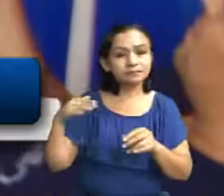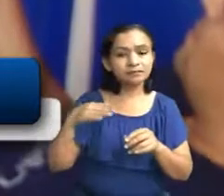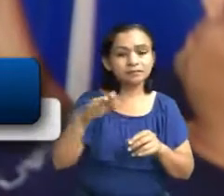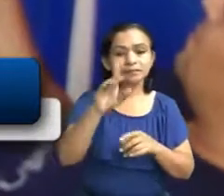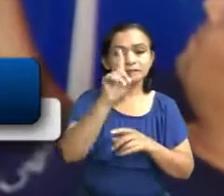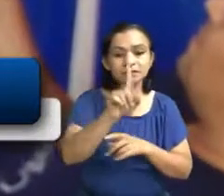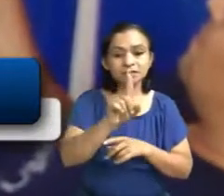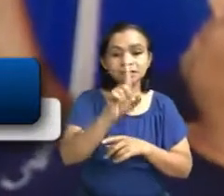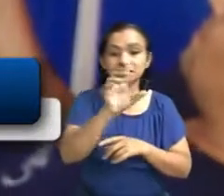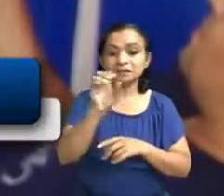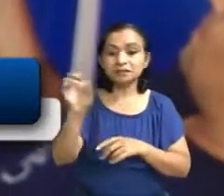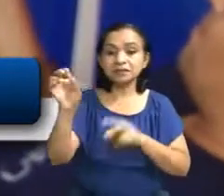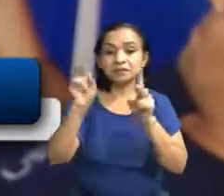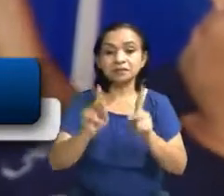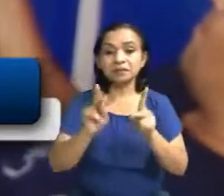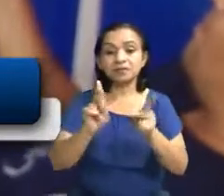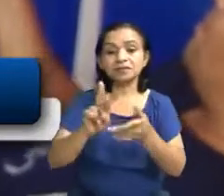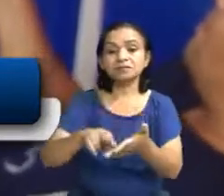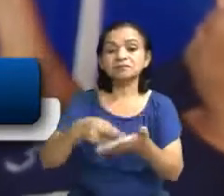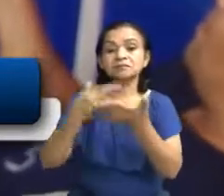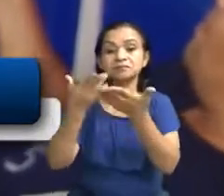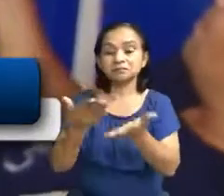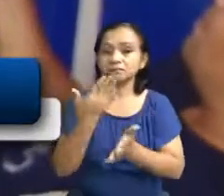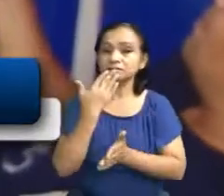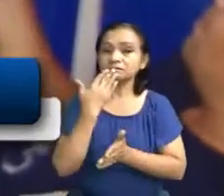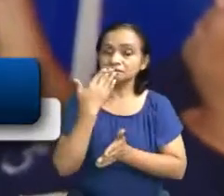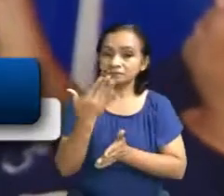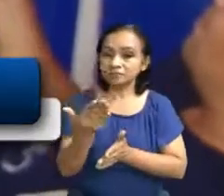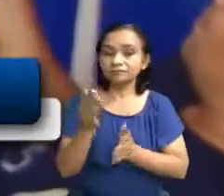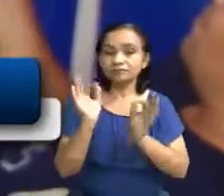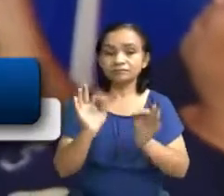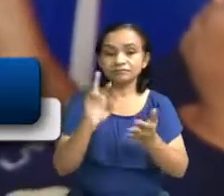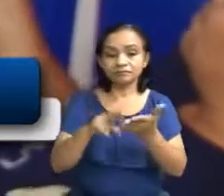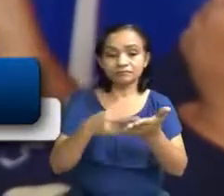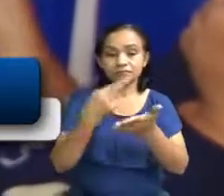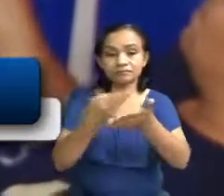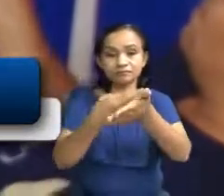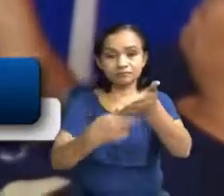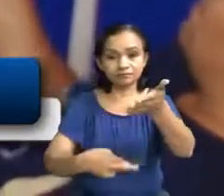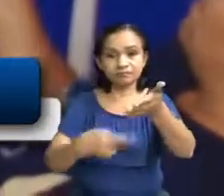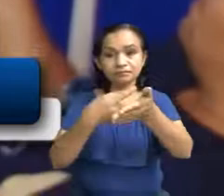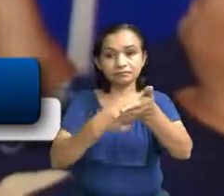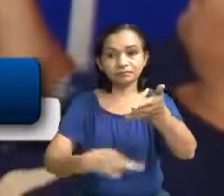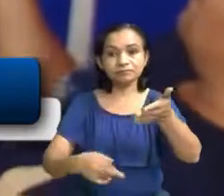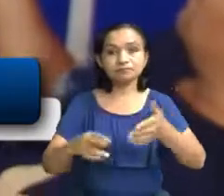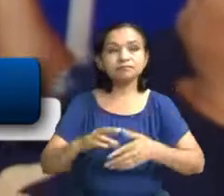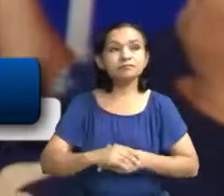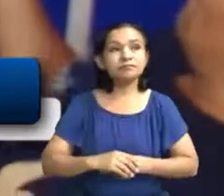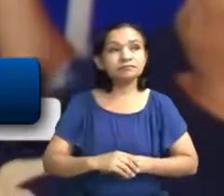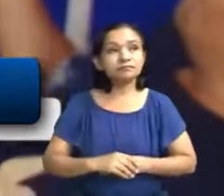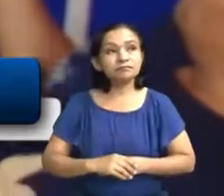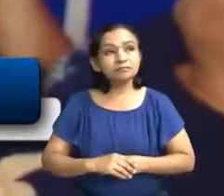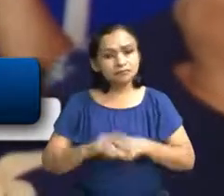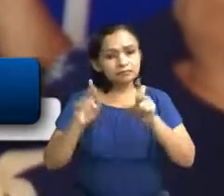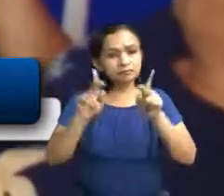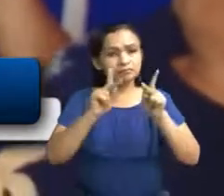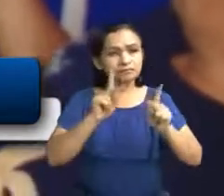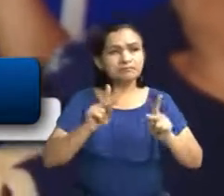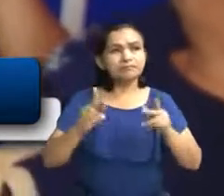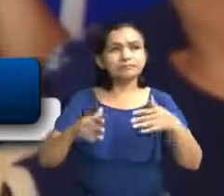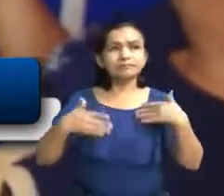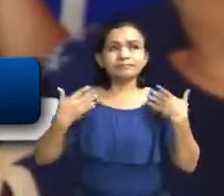las 100 donaciones acá en la Asamblea. Muy buena la colecta acá, importante, ¿verdad? Se nota que hay una conciencia ya